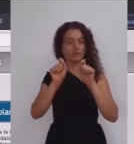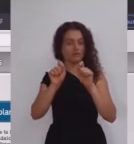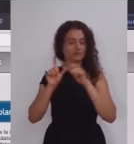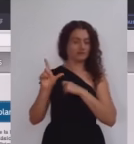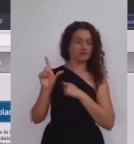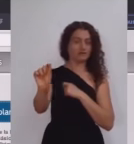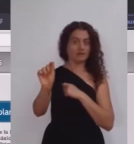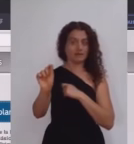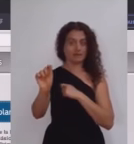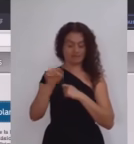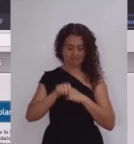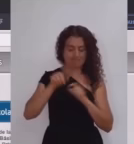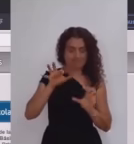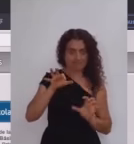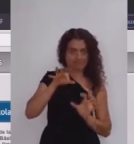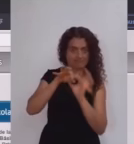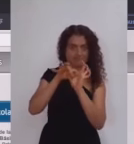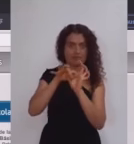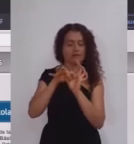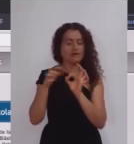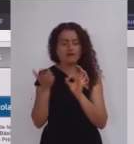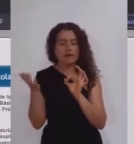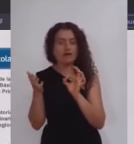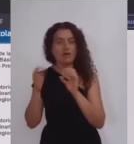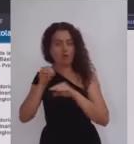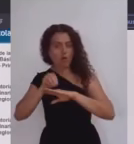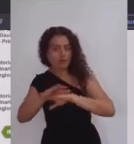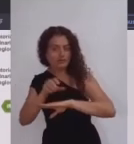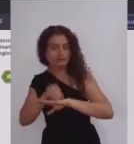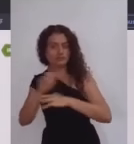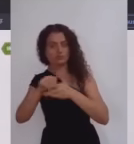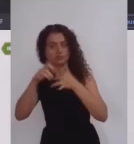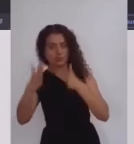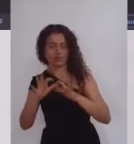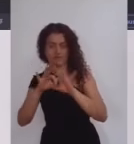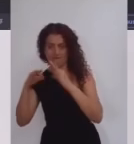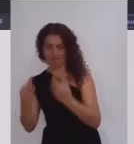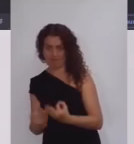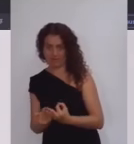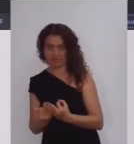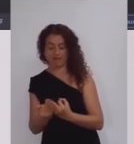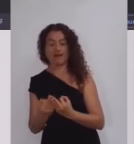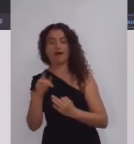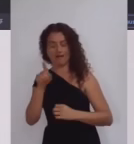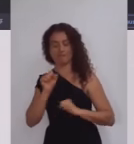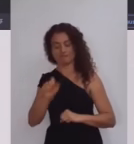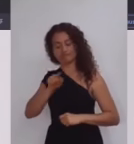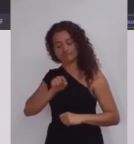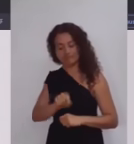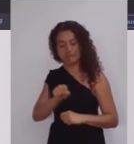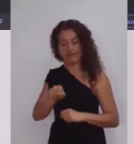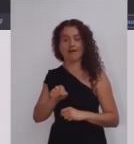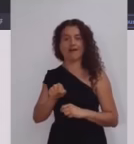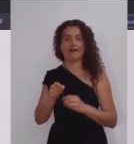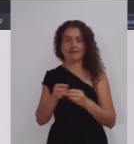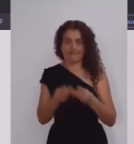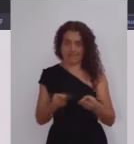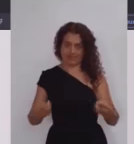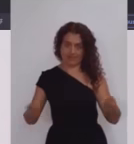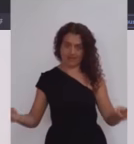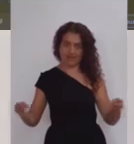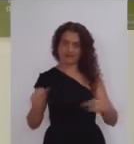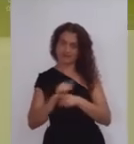distancia, dentro del enlace estará la opción orientaciones para estudiantes y familias donde podrán encontrar los materiales de